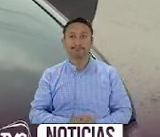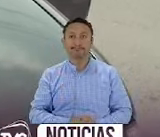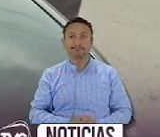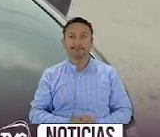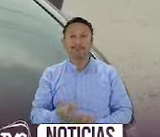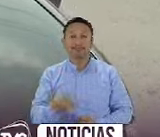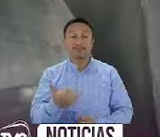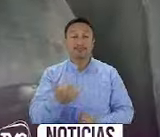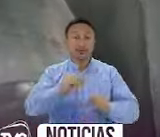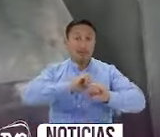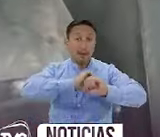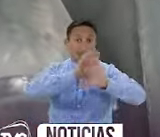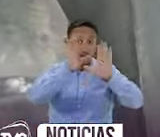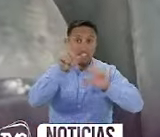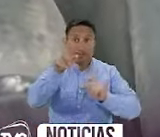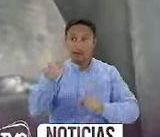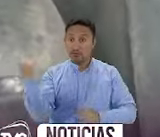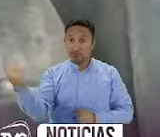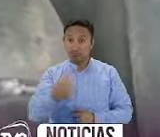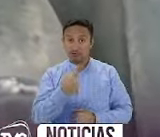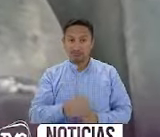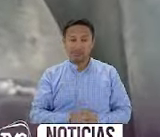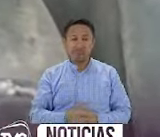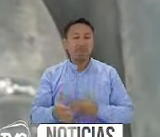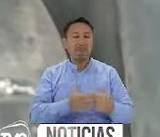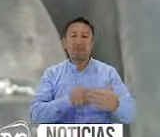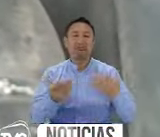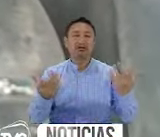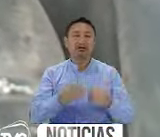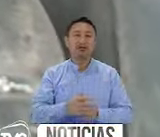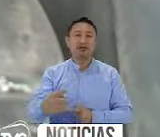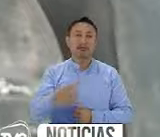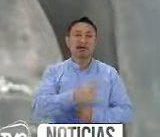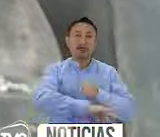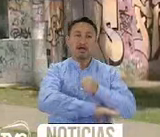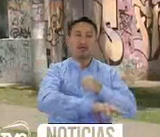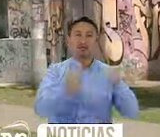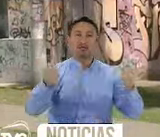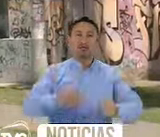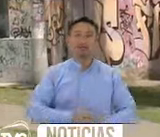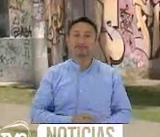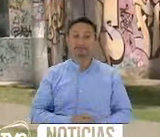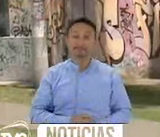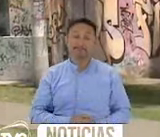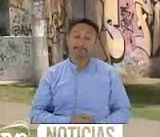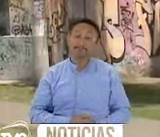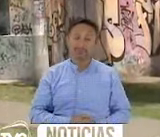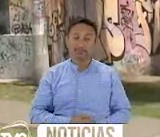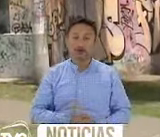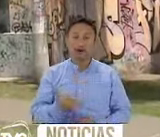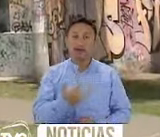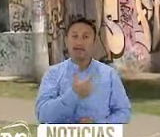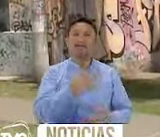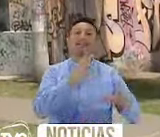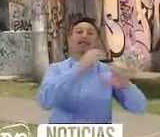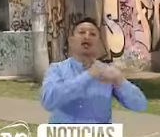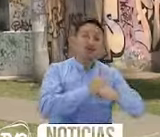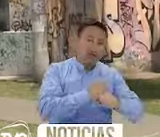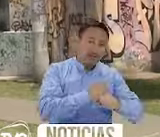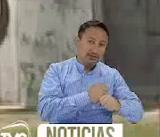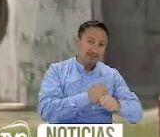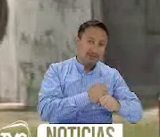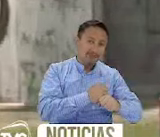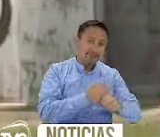y con gente caminando por el sitio son capaces de robar, imagínese usted lo que podría suceder en un lugar